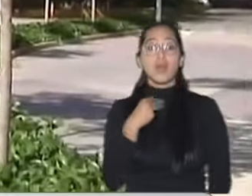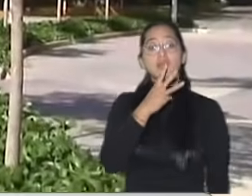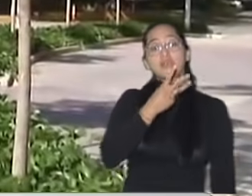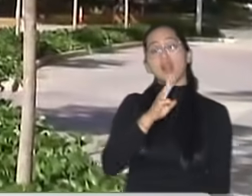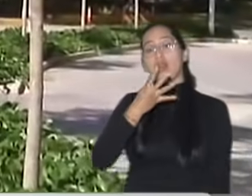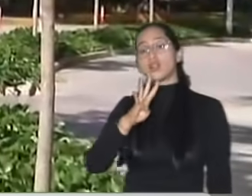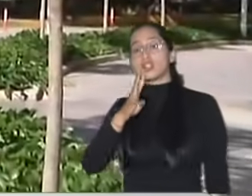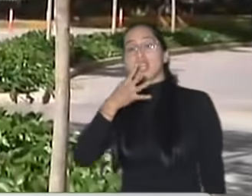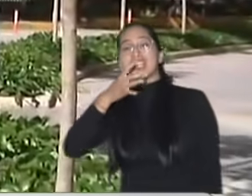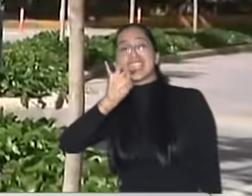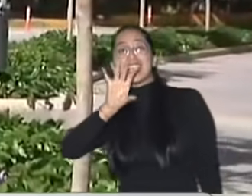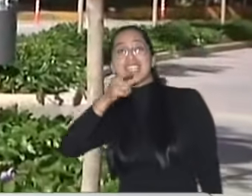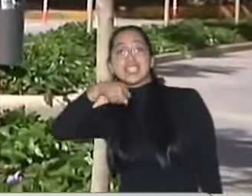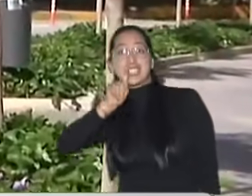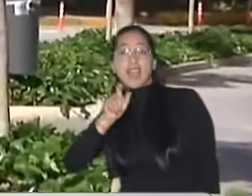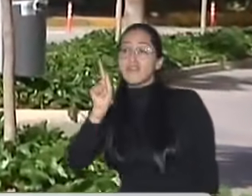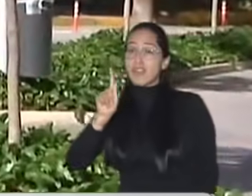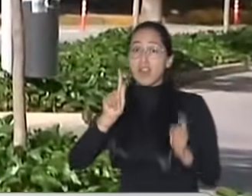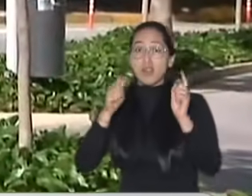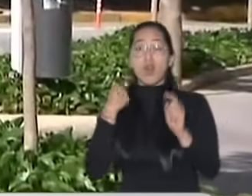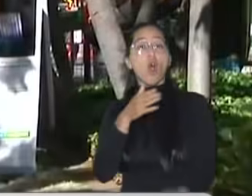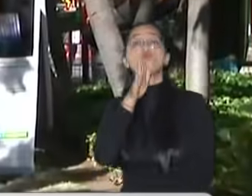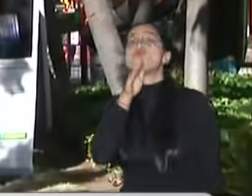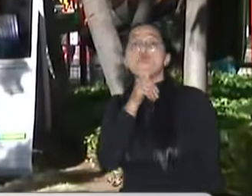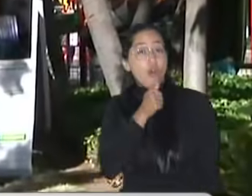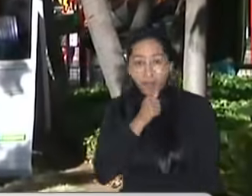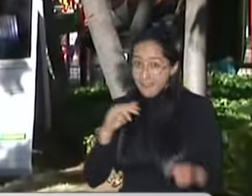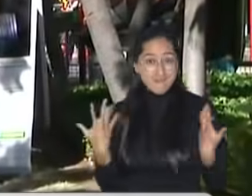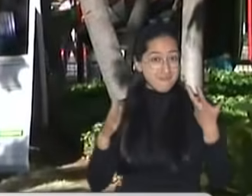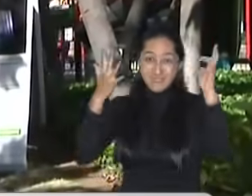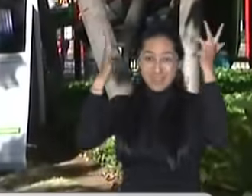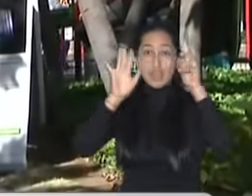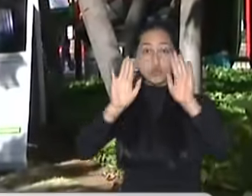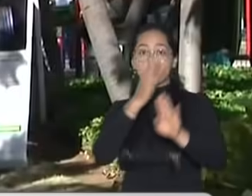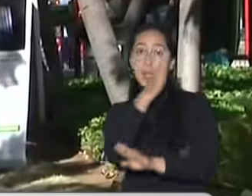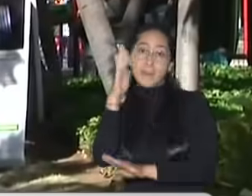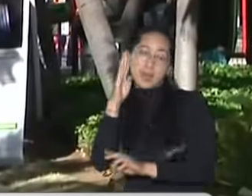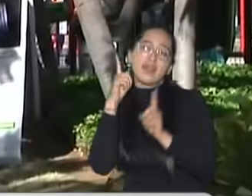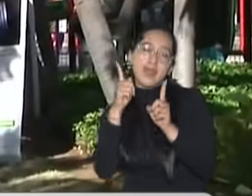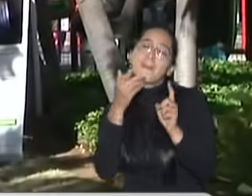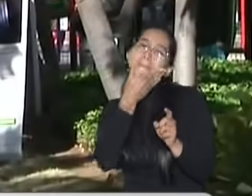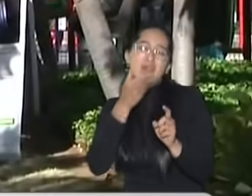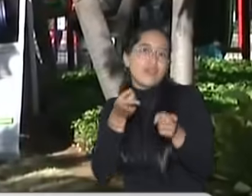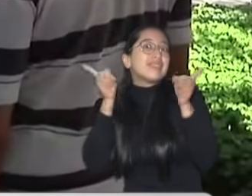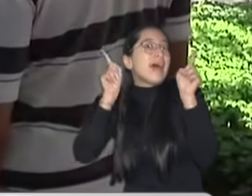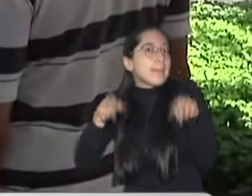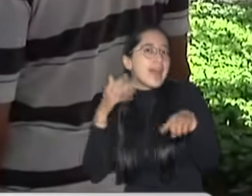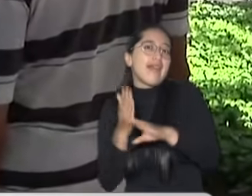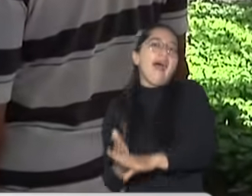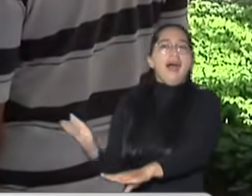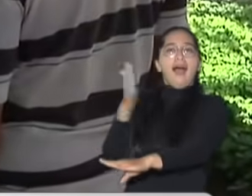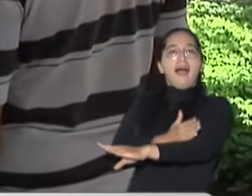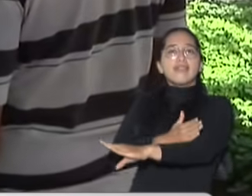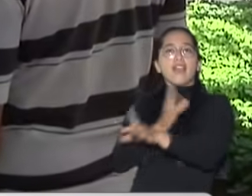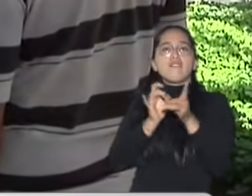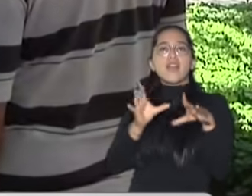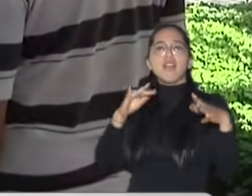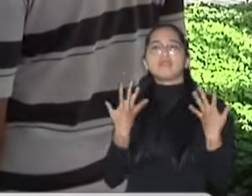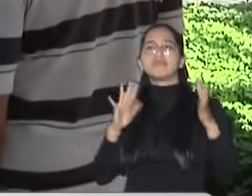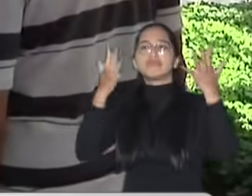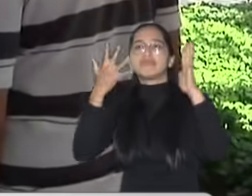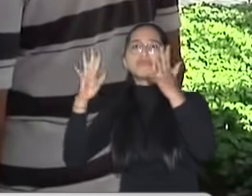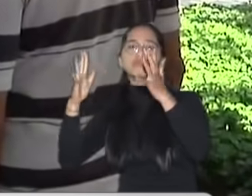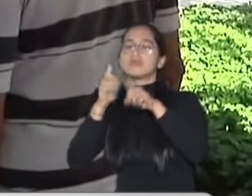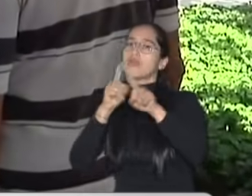y 16 de febrero, tampoco puede haber fiestas de precarnaval y también se pidió que esos cuatro días no